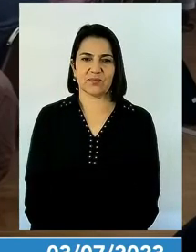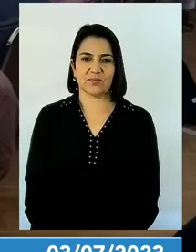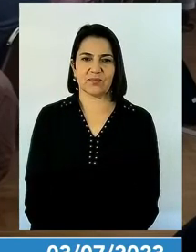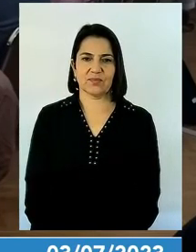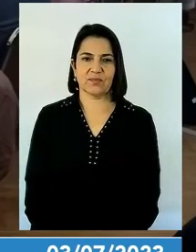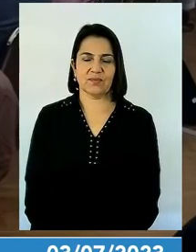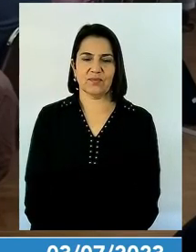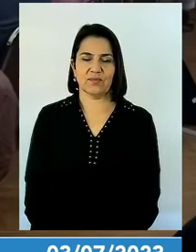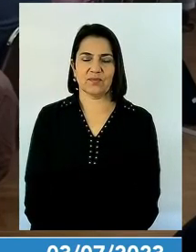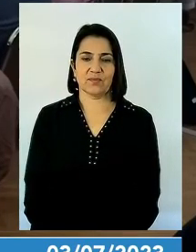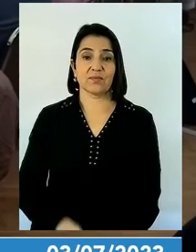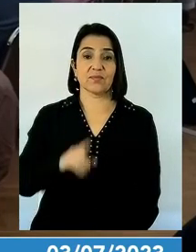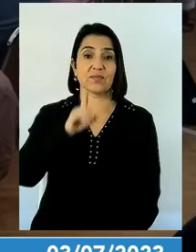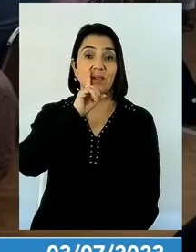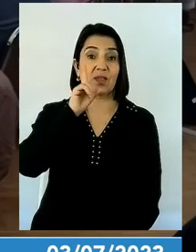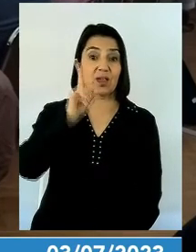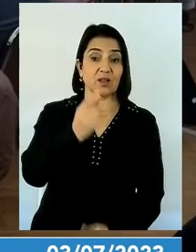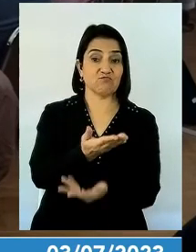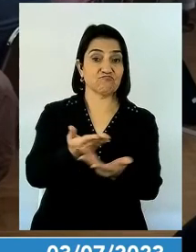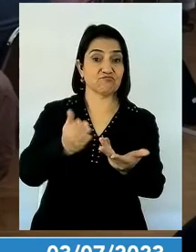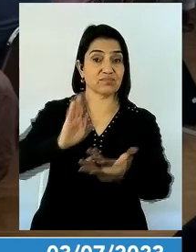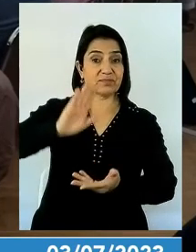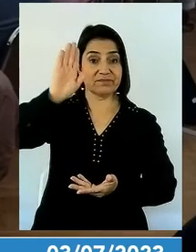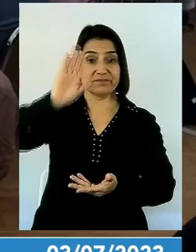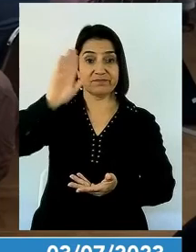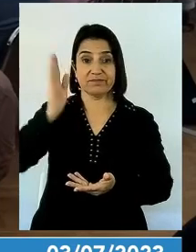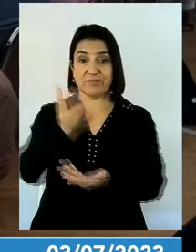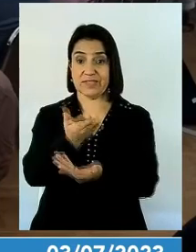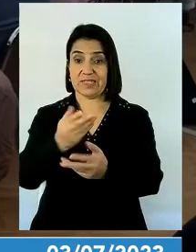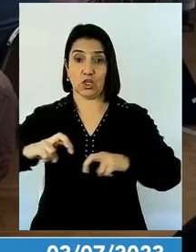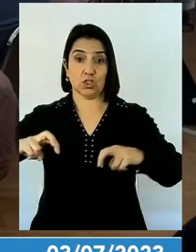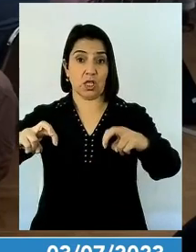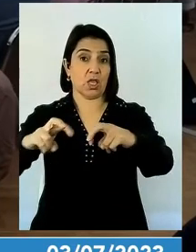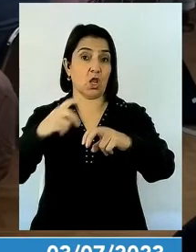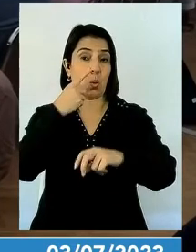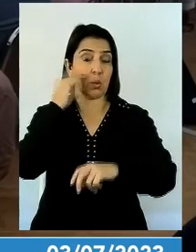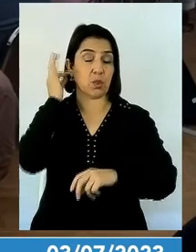Ofrezco la palabra a los señores consejeros y consejeras.